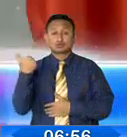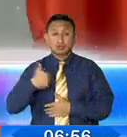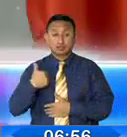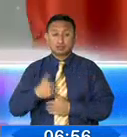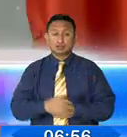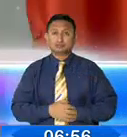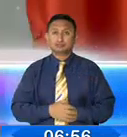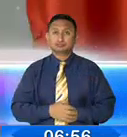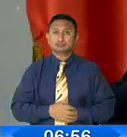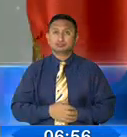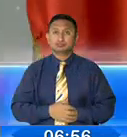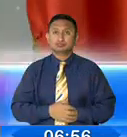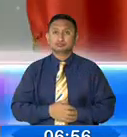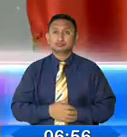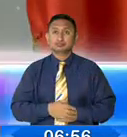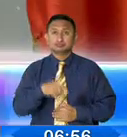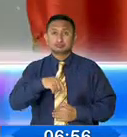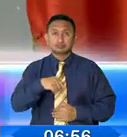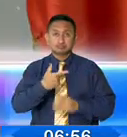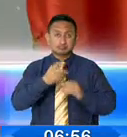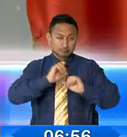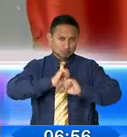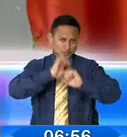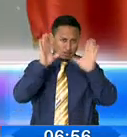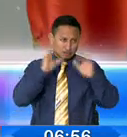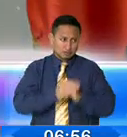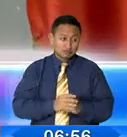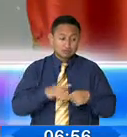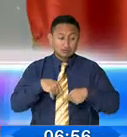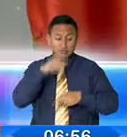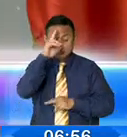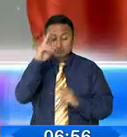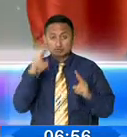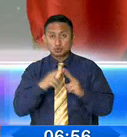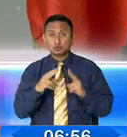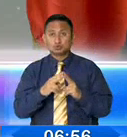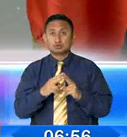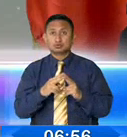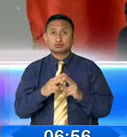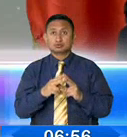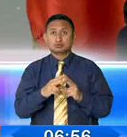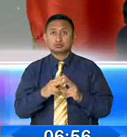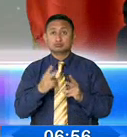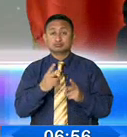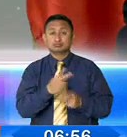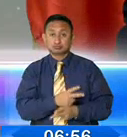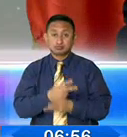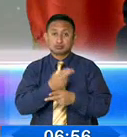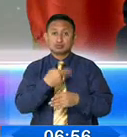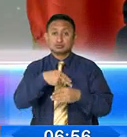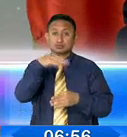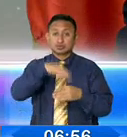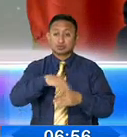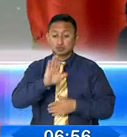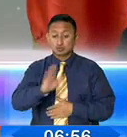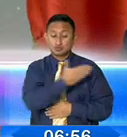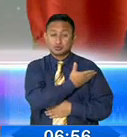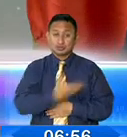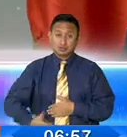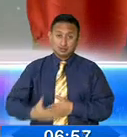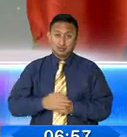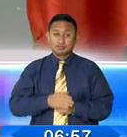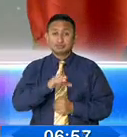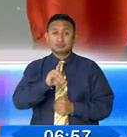que ha quedado muy claro en nuestro informe, Héctor, el reconocimiento al Consejo Nacional Electoral, a su presidenta, a sus señores